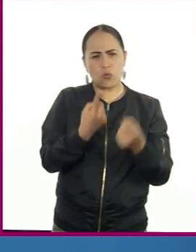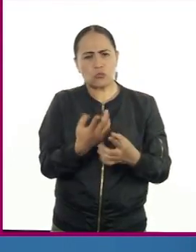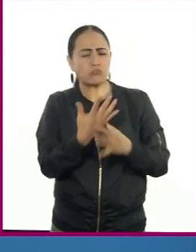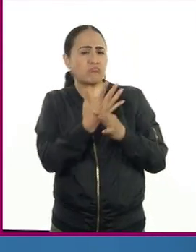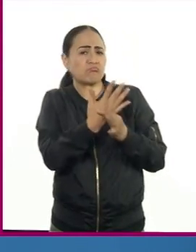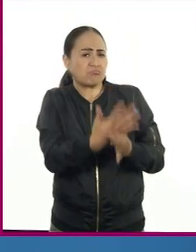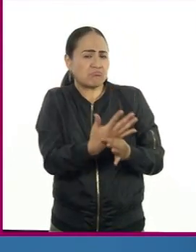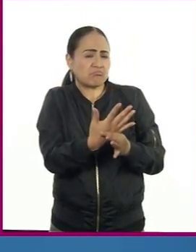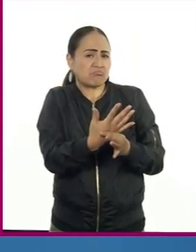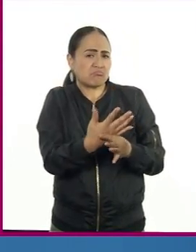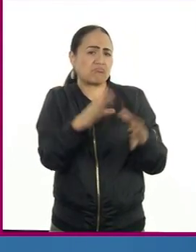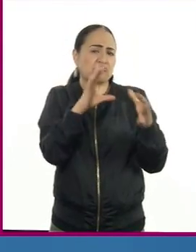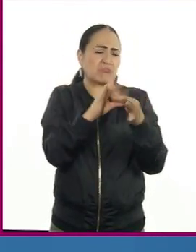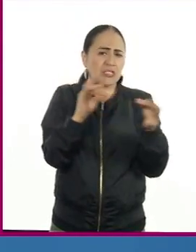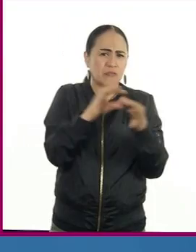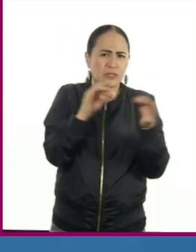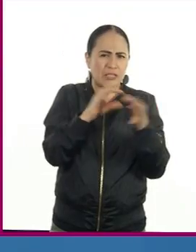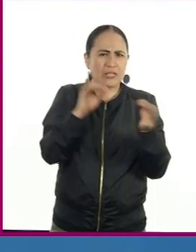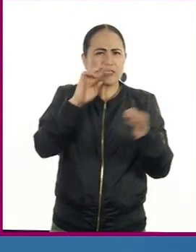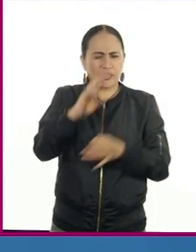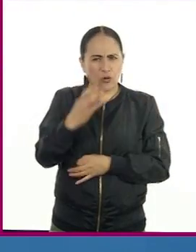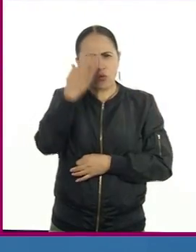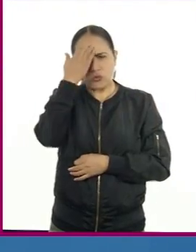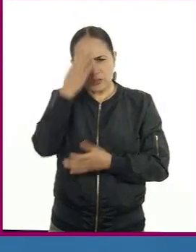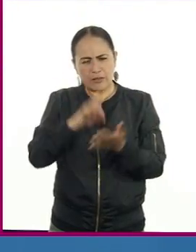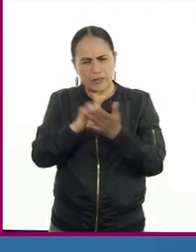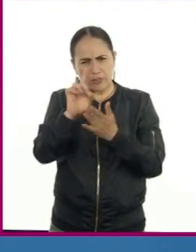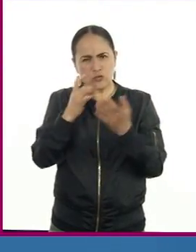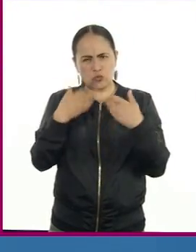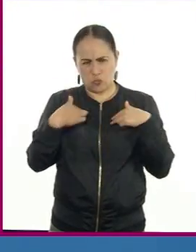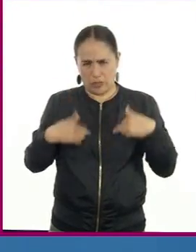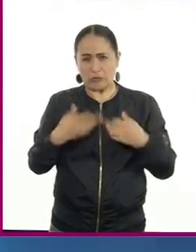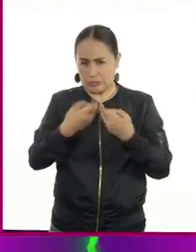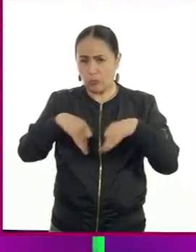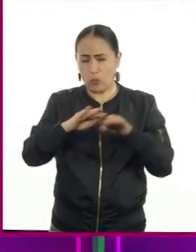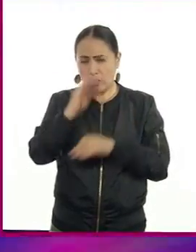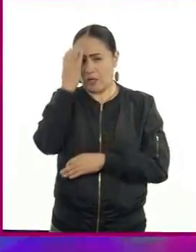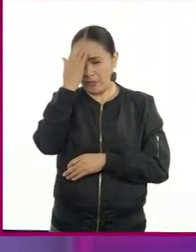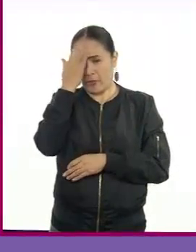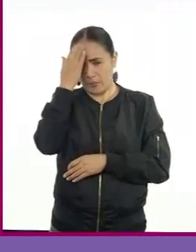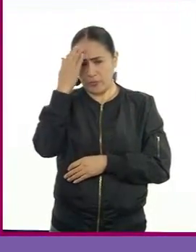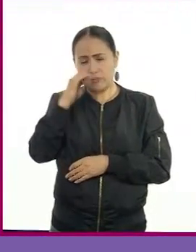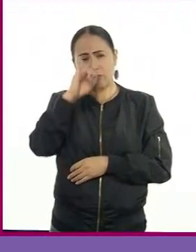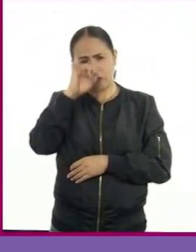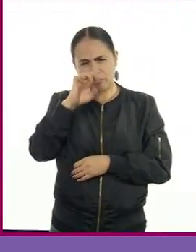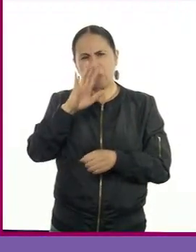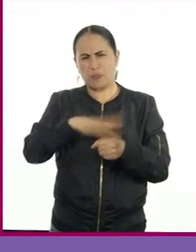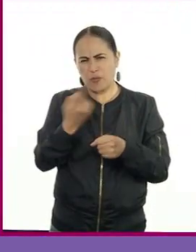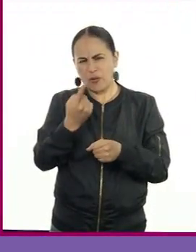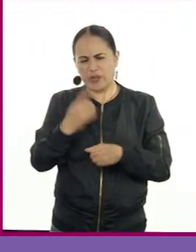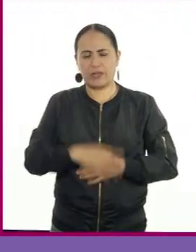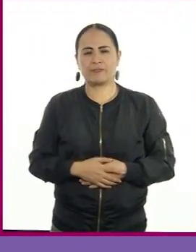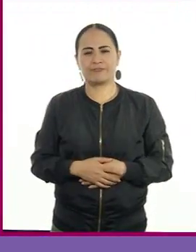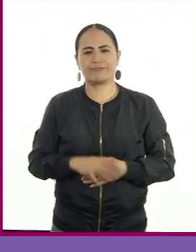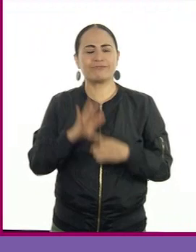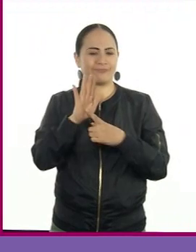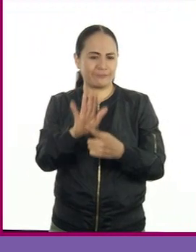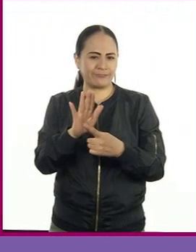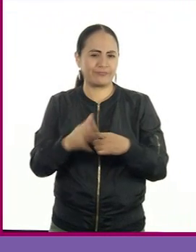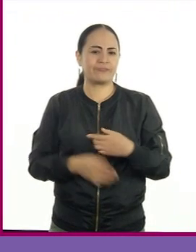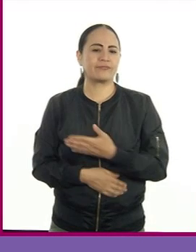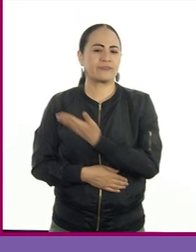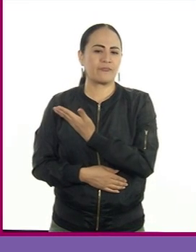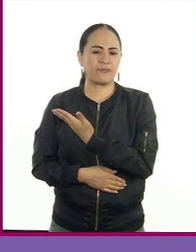por qué es importante conocer los derechos humanos. ¡Corre video! ¿Por qué es importante que, como